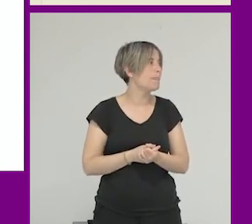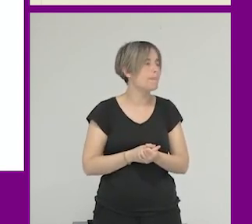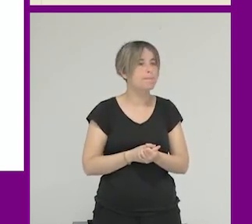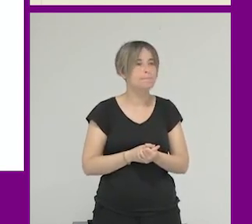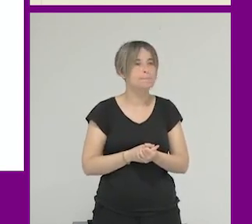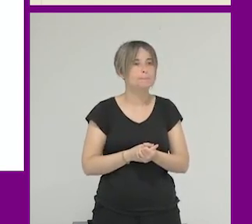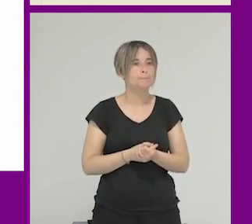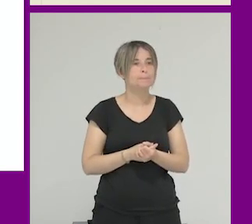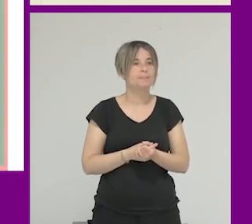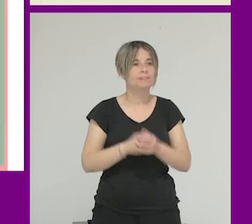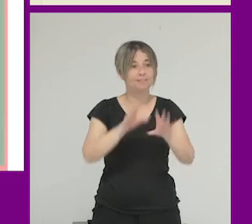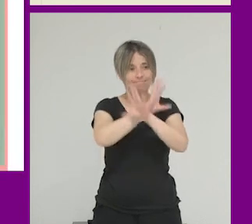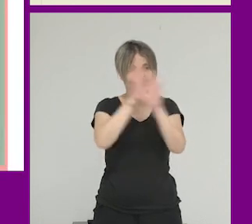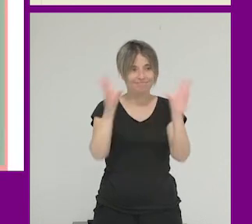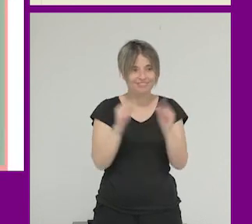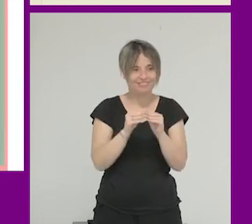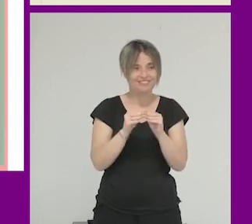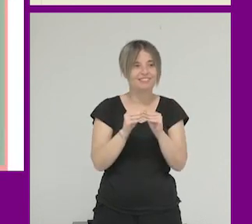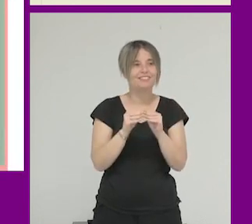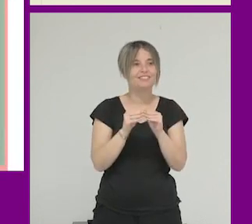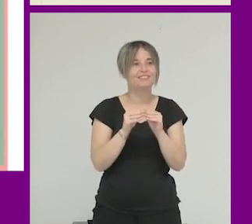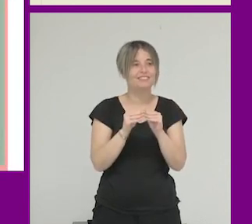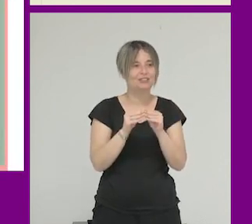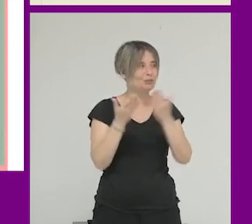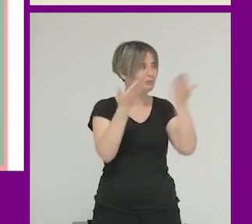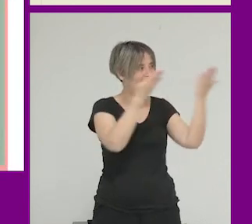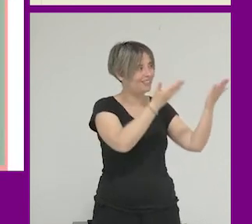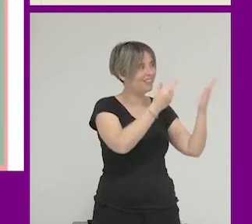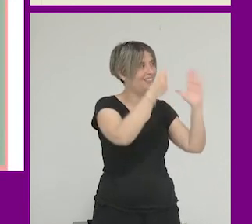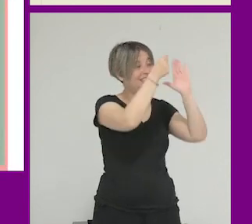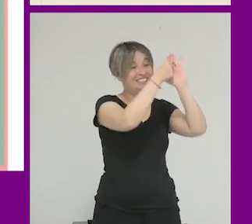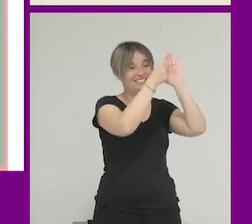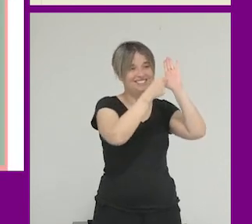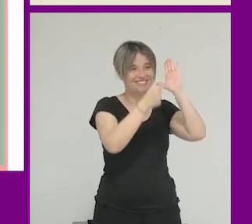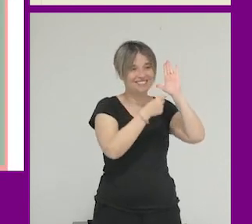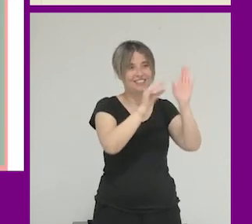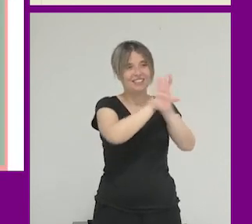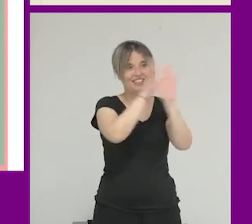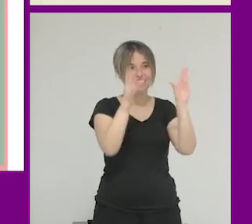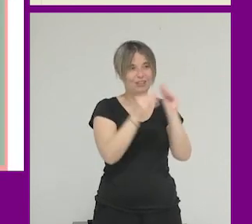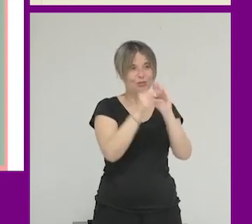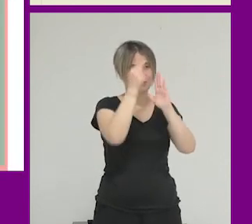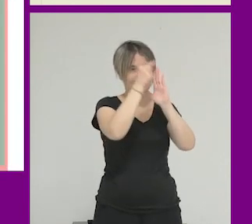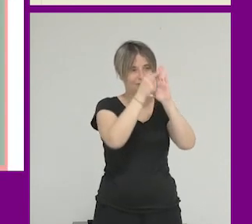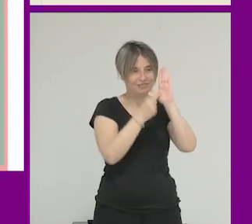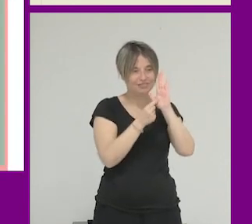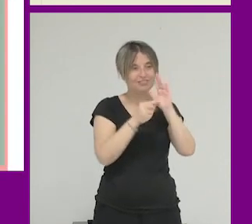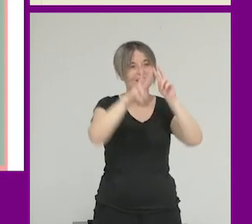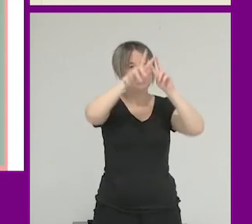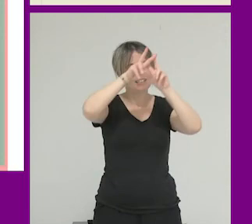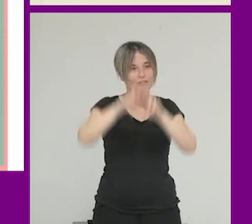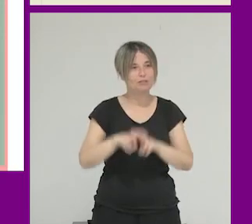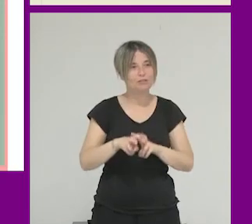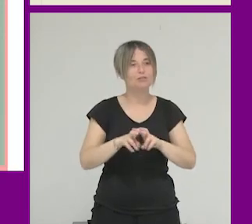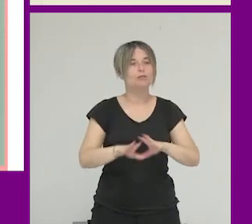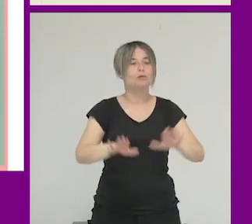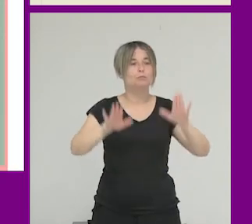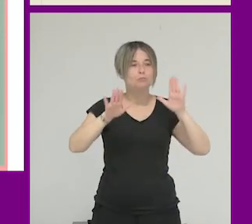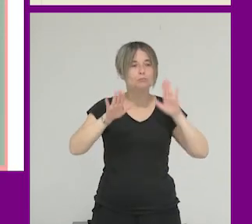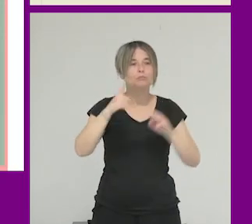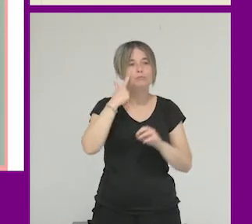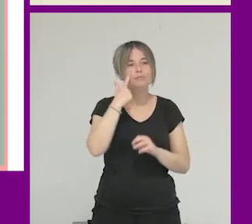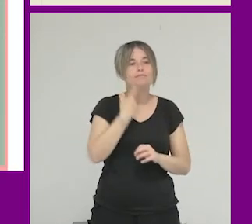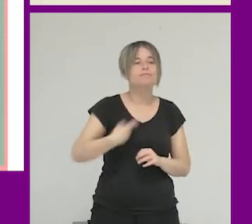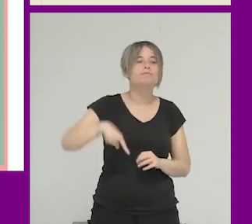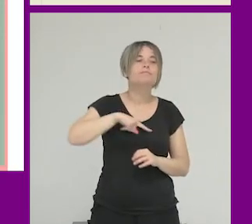agustia ondoren moduan, bueno, horrakazue, irakurri ikerketa dagoenean, baina bai nahi nuke